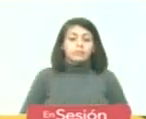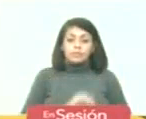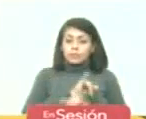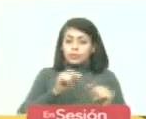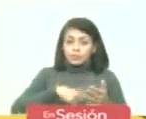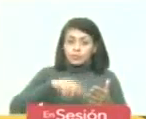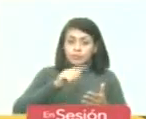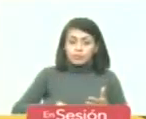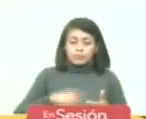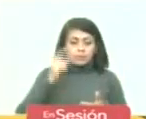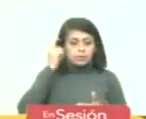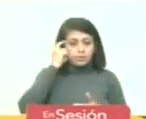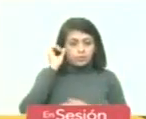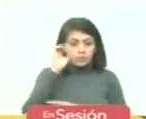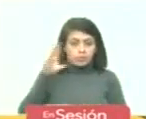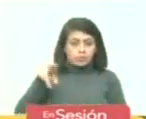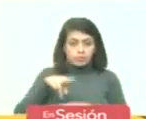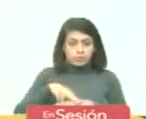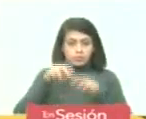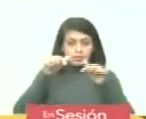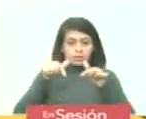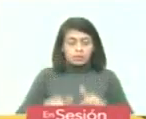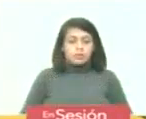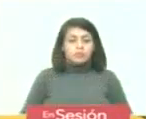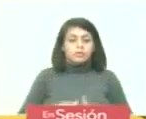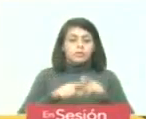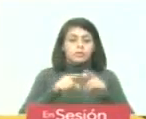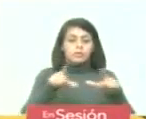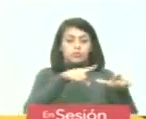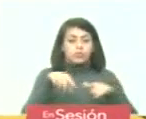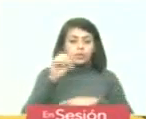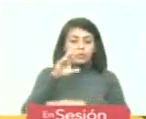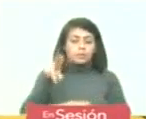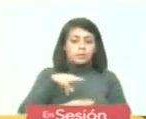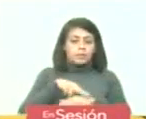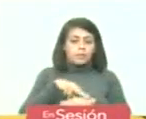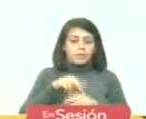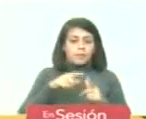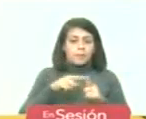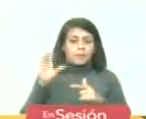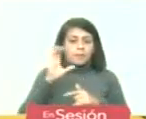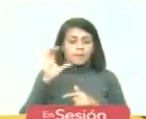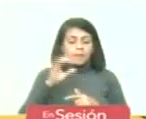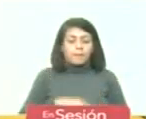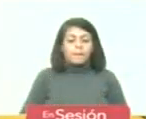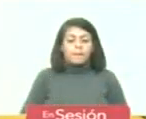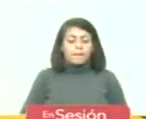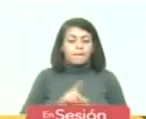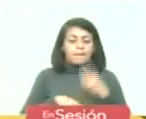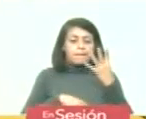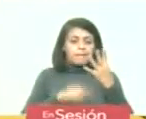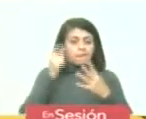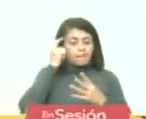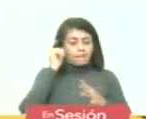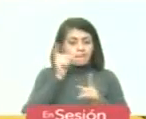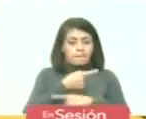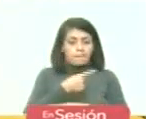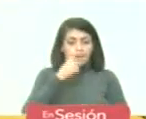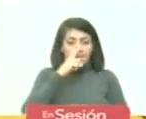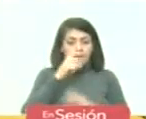firmado y sellado en el Palacio Federal Legislativo, sede de la Asamblea Nacional en Caracas, a los 4 días del mes de